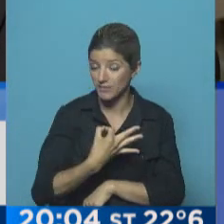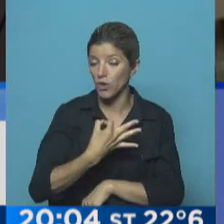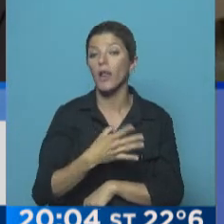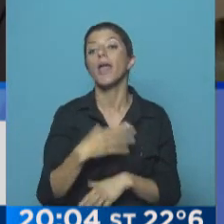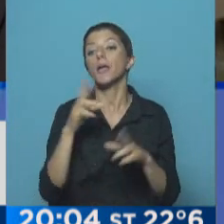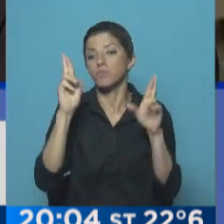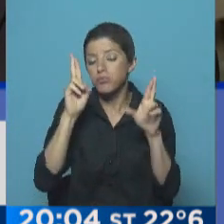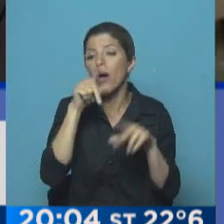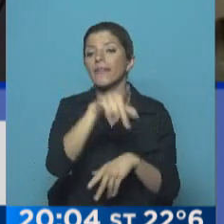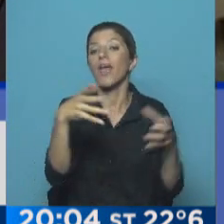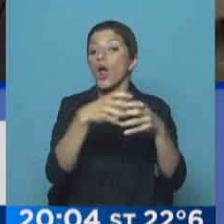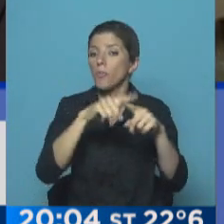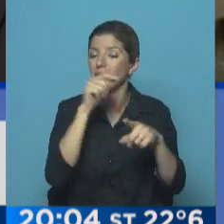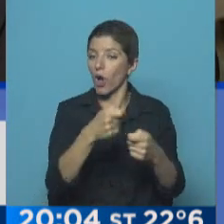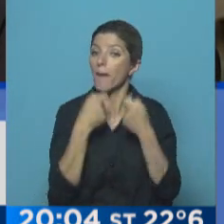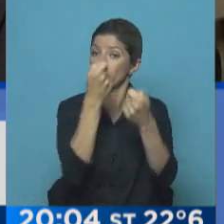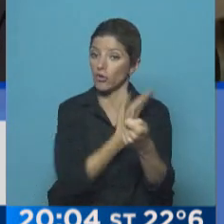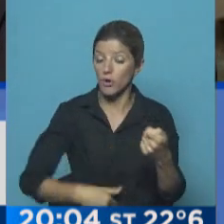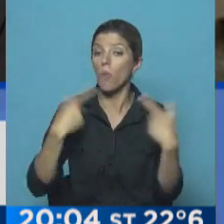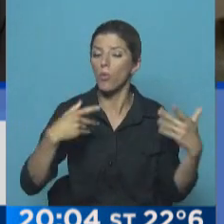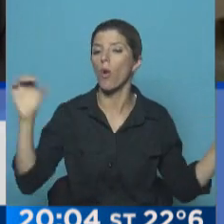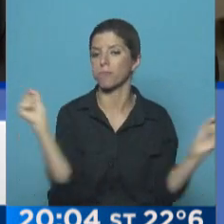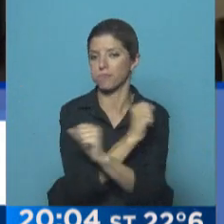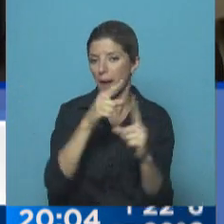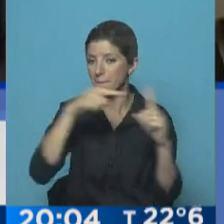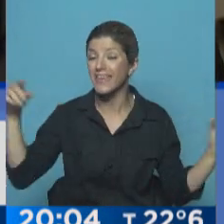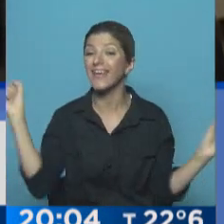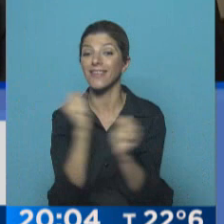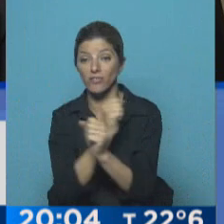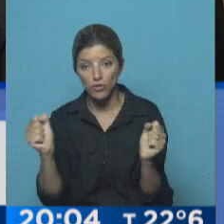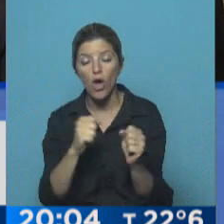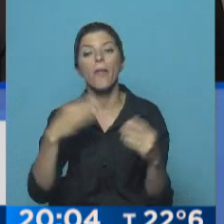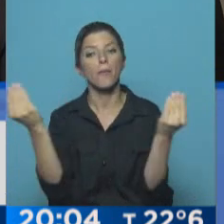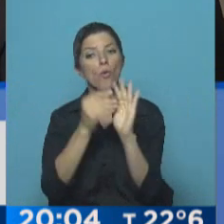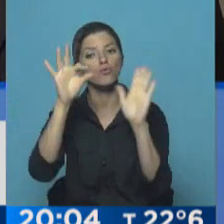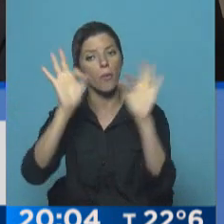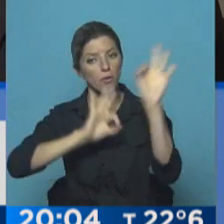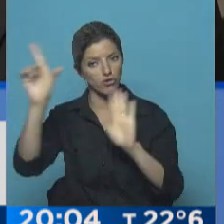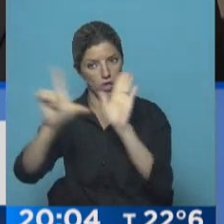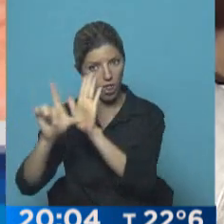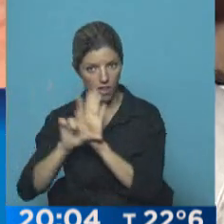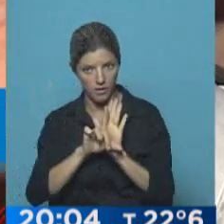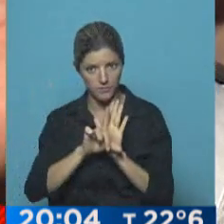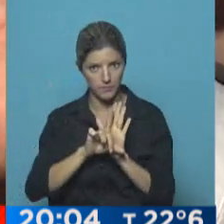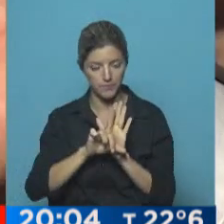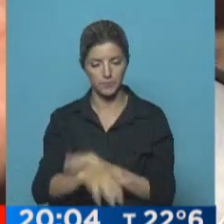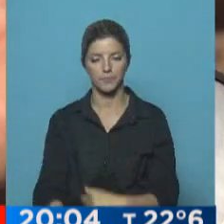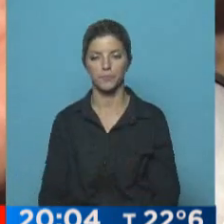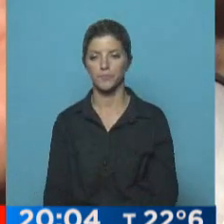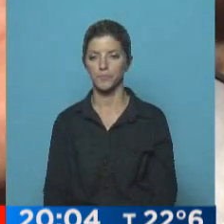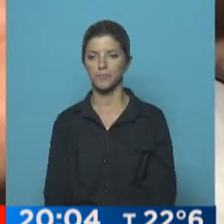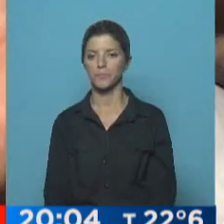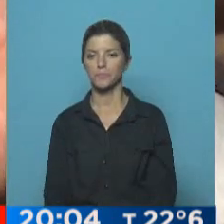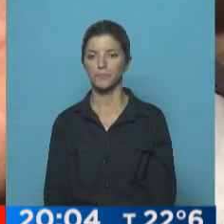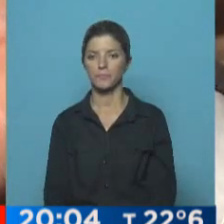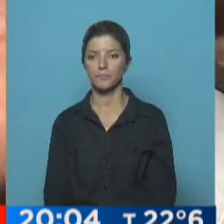oficialismo logró la media sanción y el giro a la Cámara de Senadores de casi un centenar de proyectos de ley. Lo que está haciendo